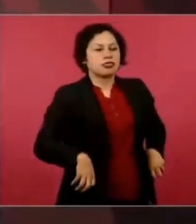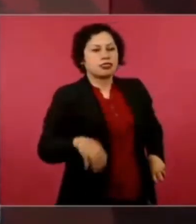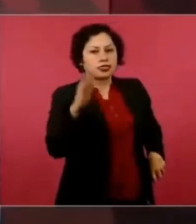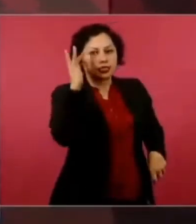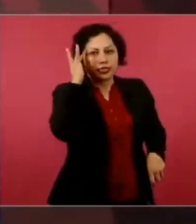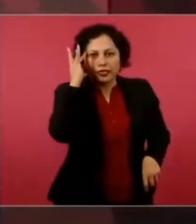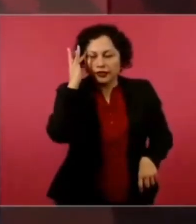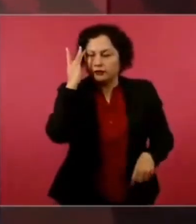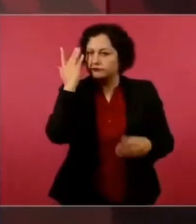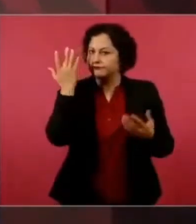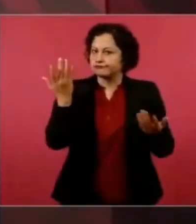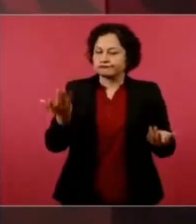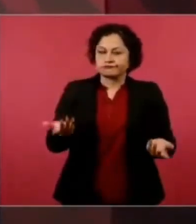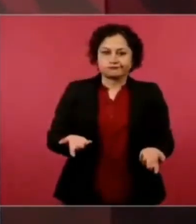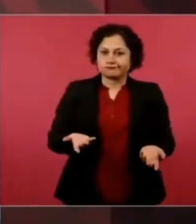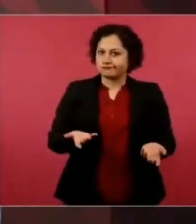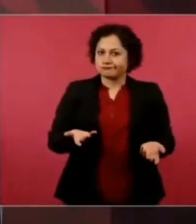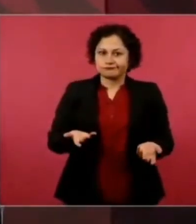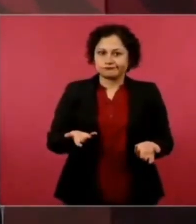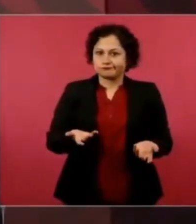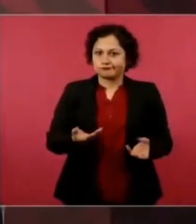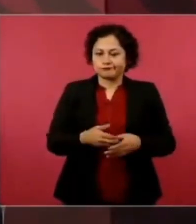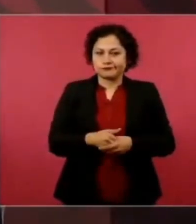del robo.